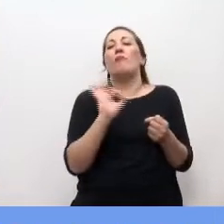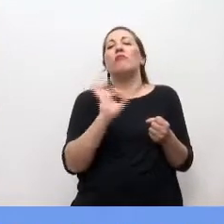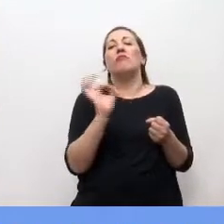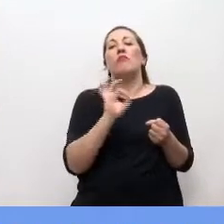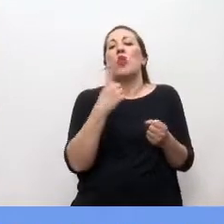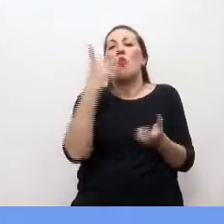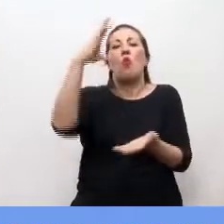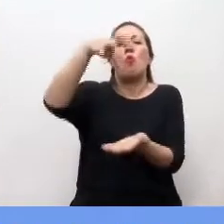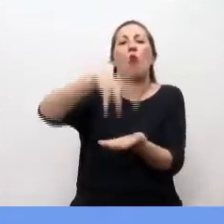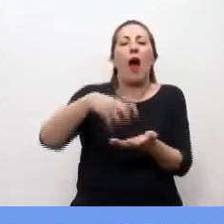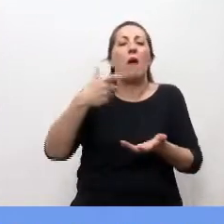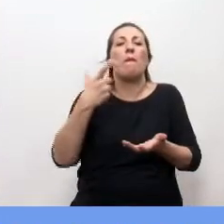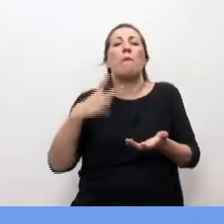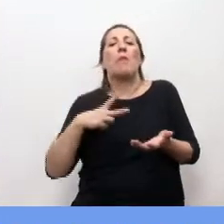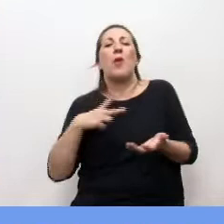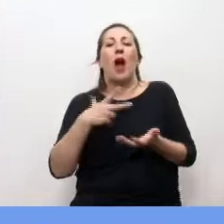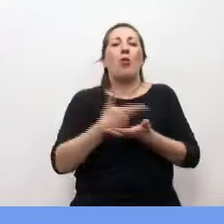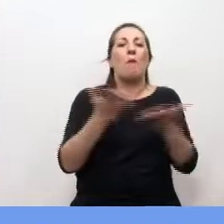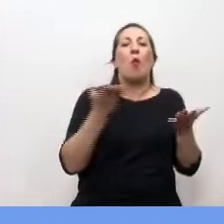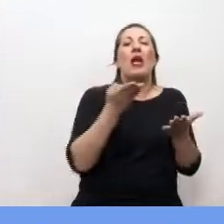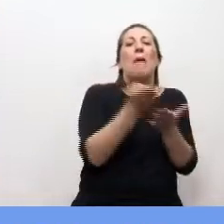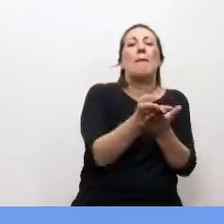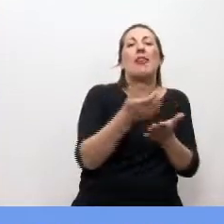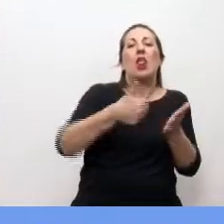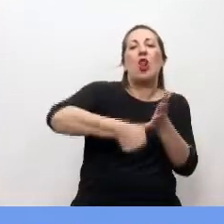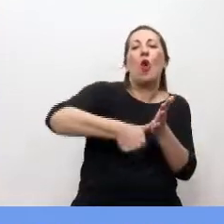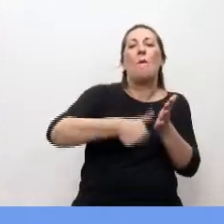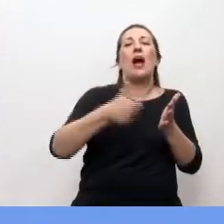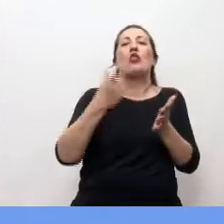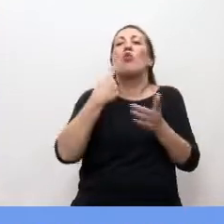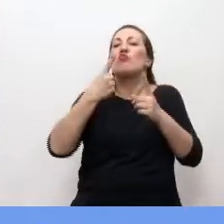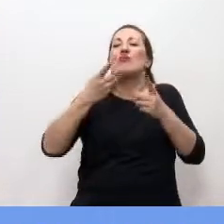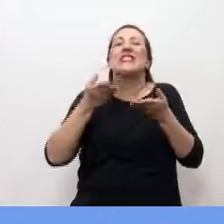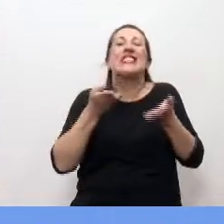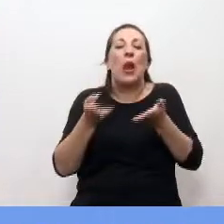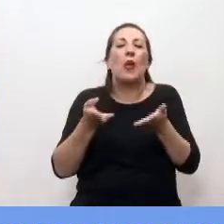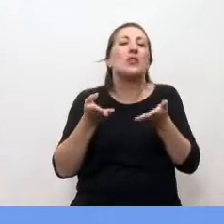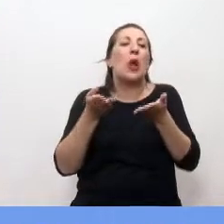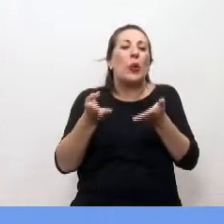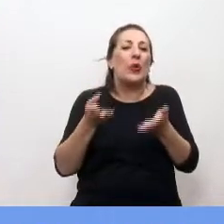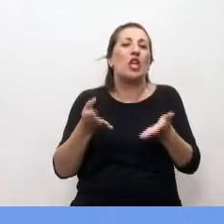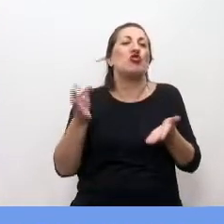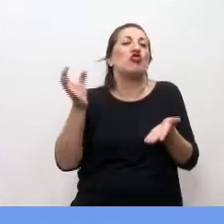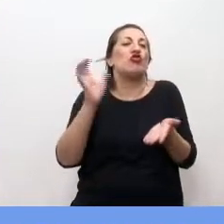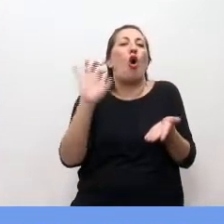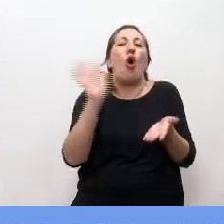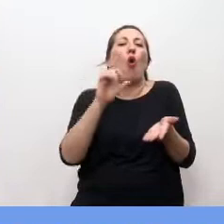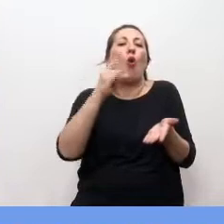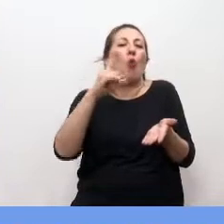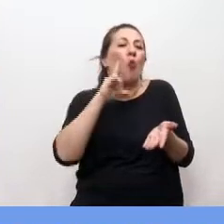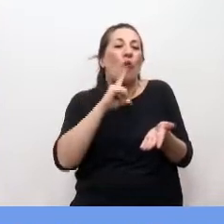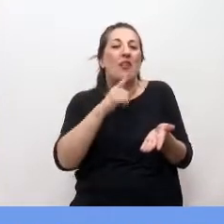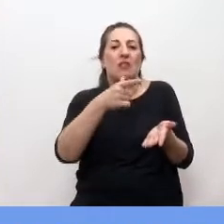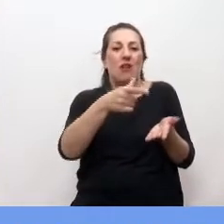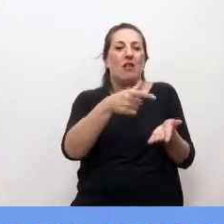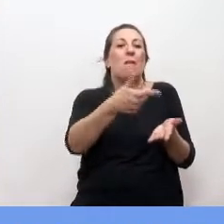una dependencia pública o privada a pedir un dni un servicio un certificado Un cuil o un cuit nos pidan un domicilio estos 5